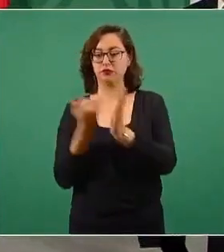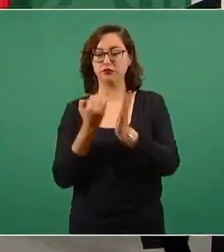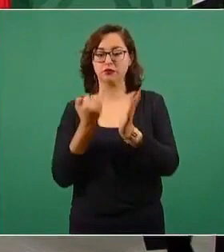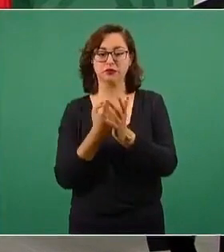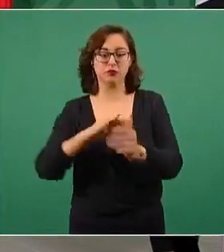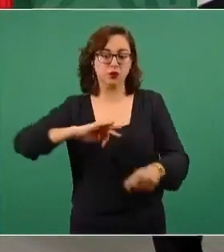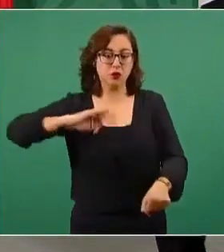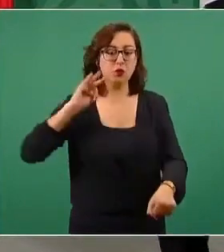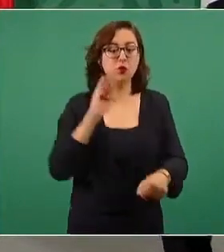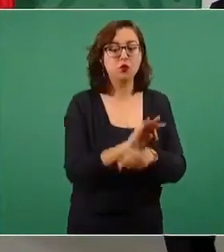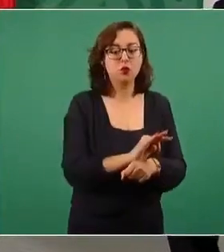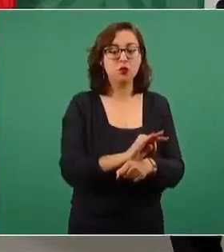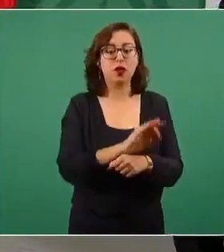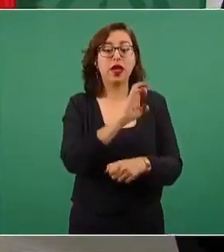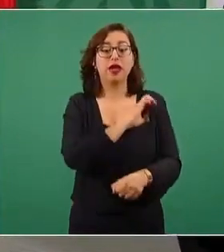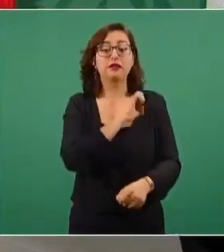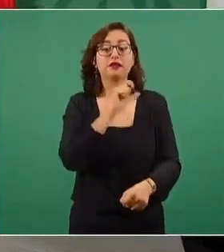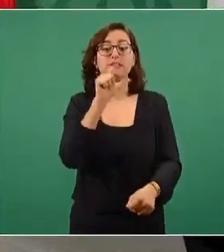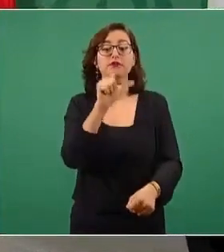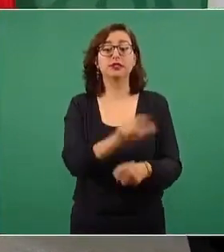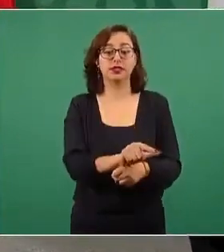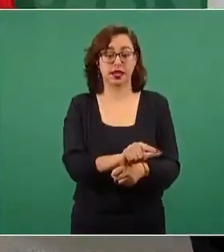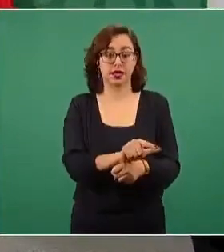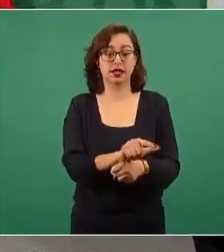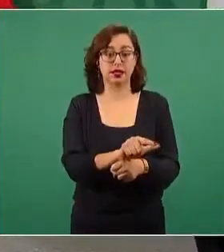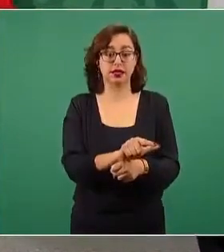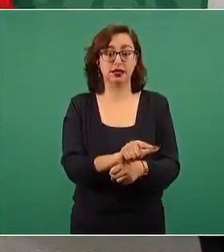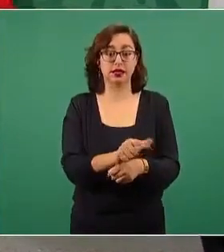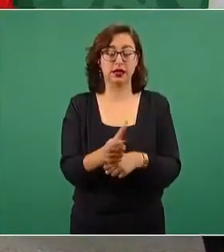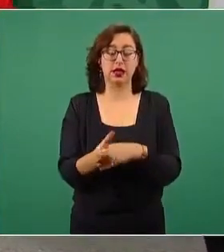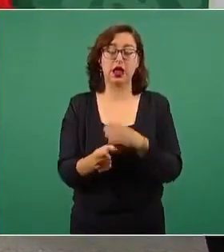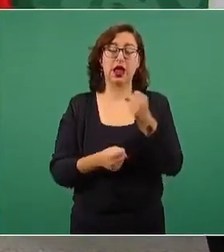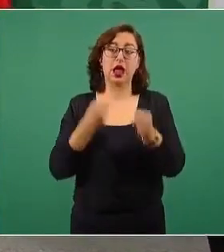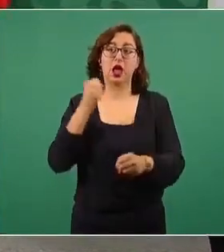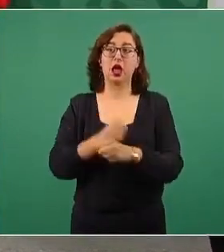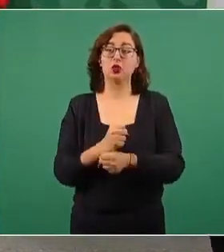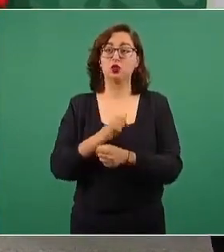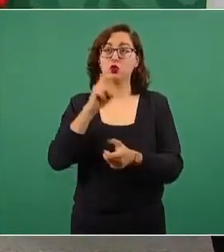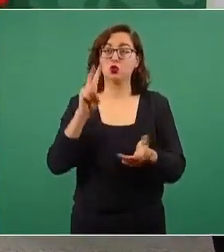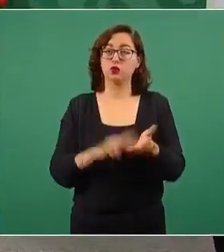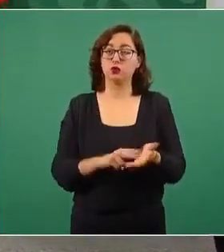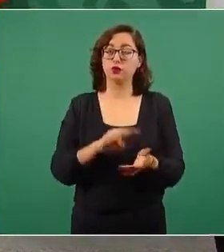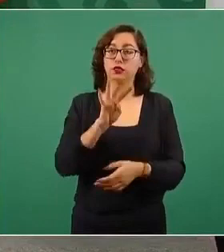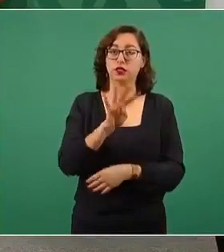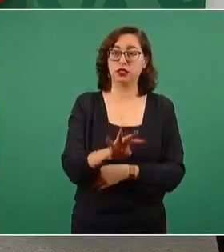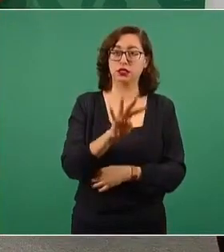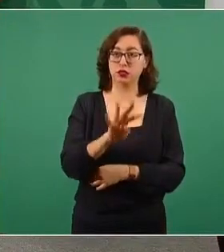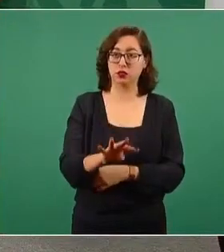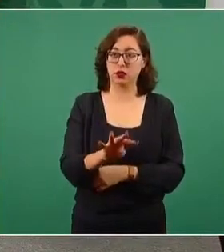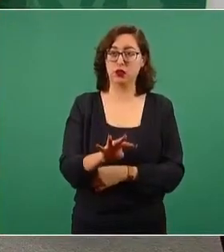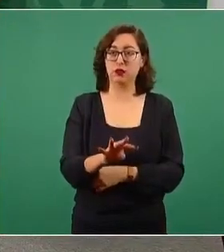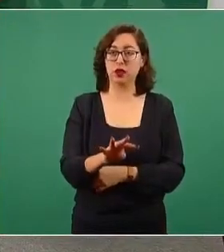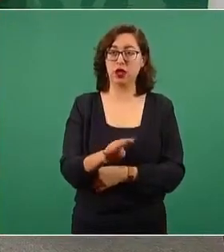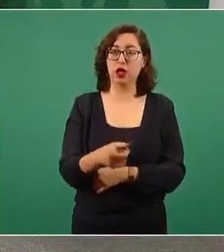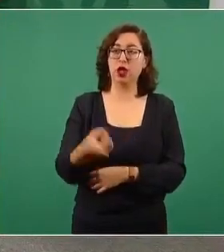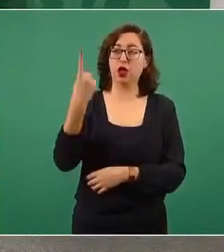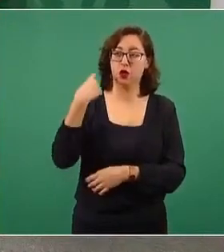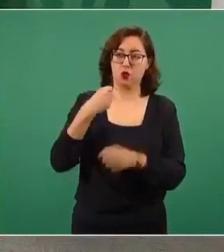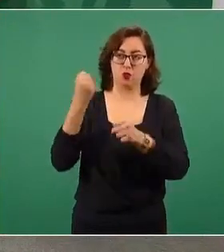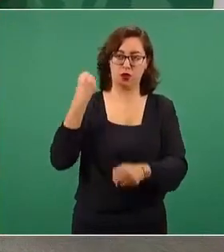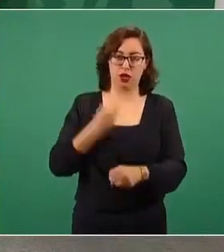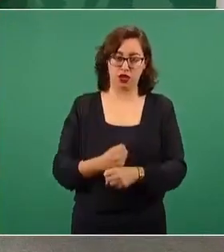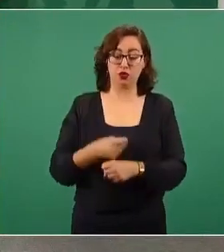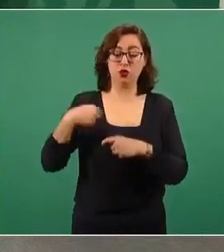Sonora, o sea, que se entregó en el 19, se entregó el año pasado y se va a